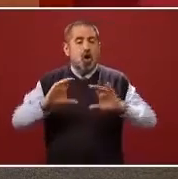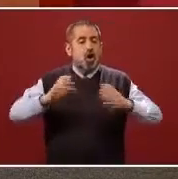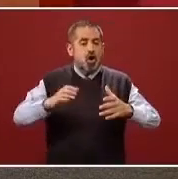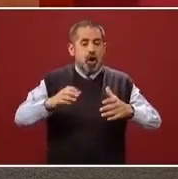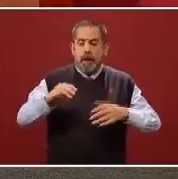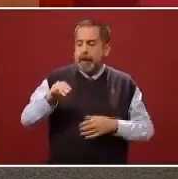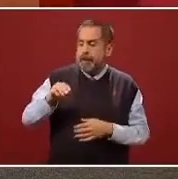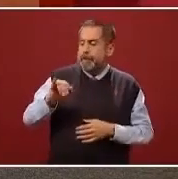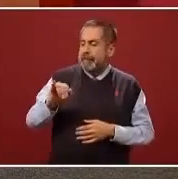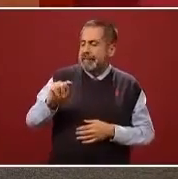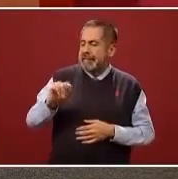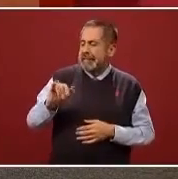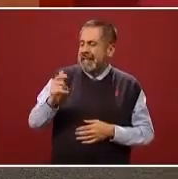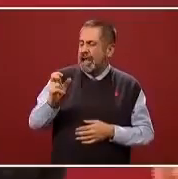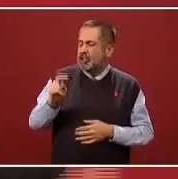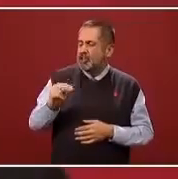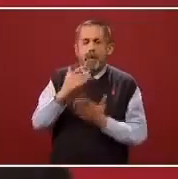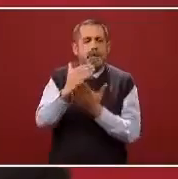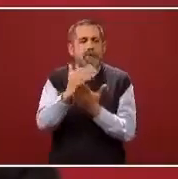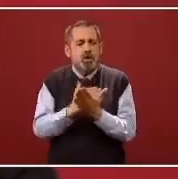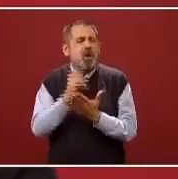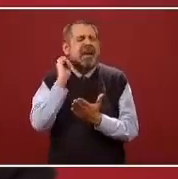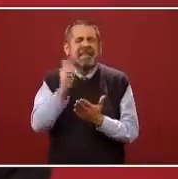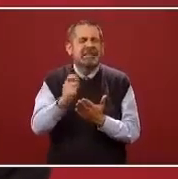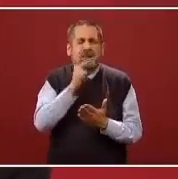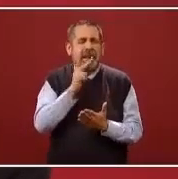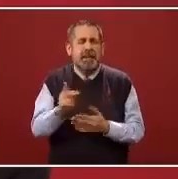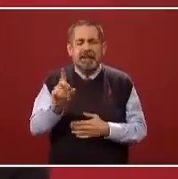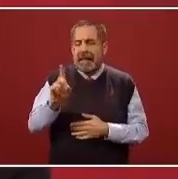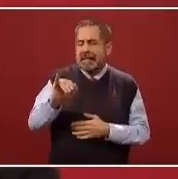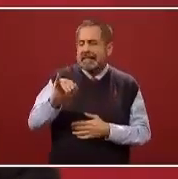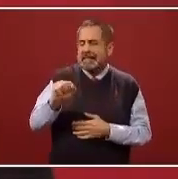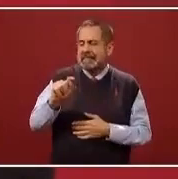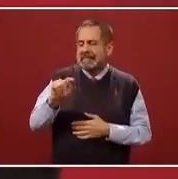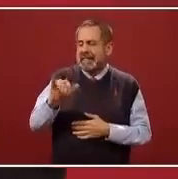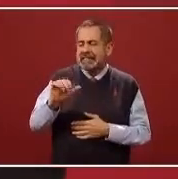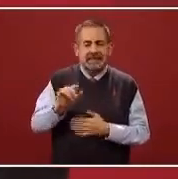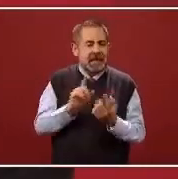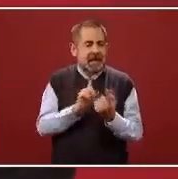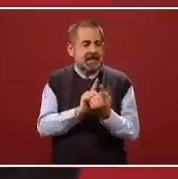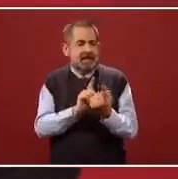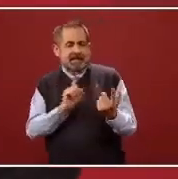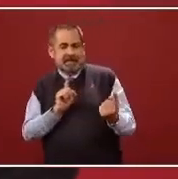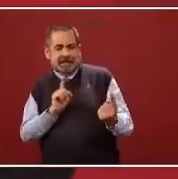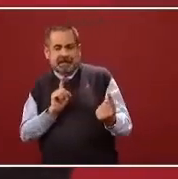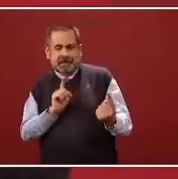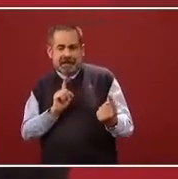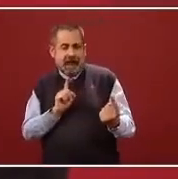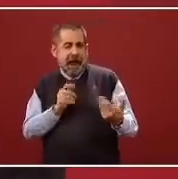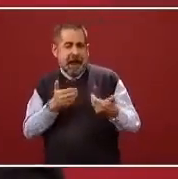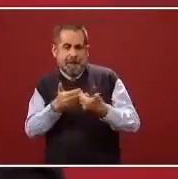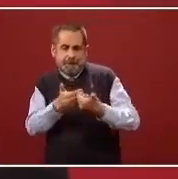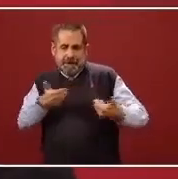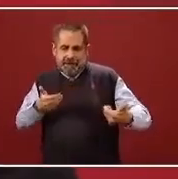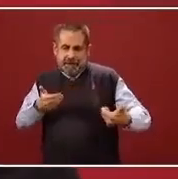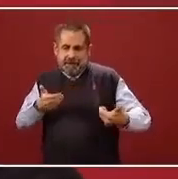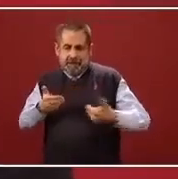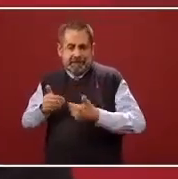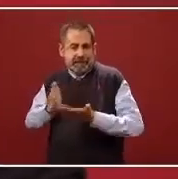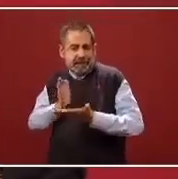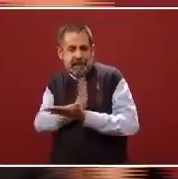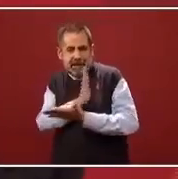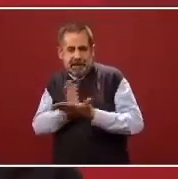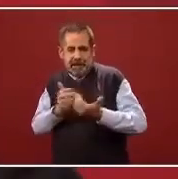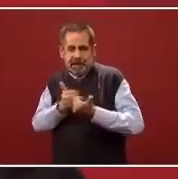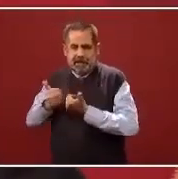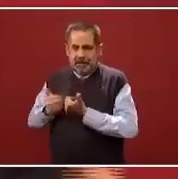comunitaria, y es precisamente el distanciamiento social. Recuerden que en la transición entre etapa 1 y etapa 2 o